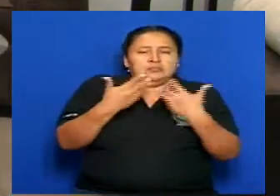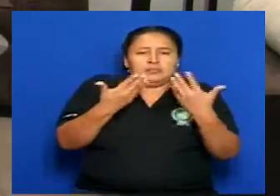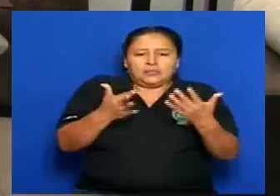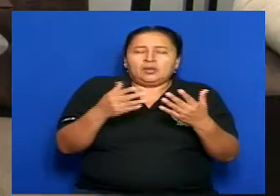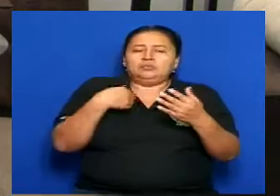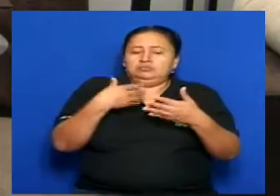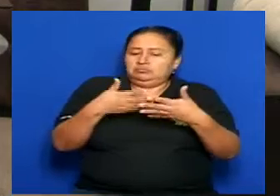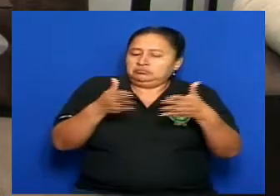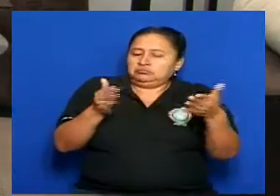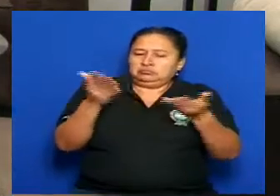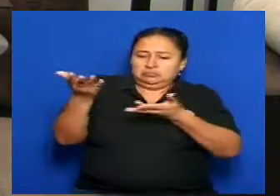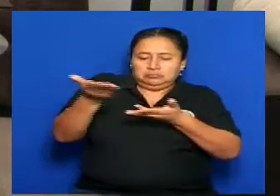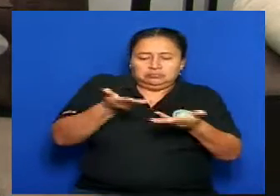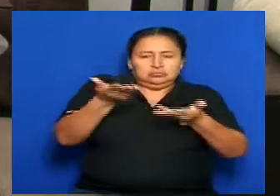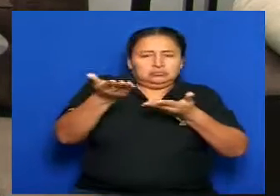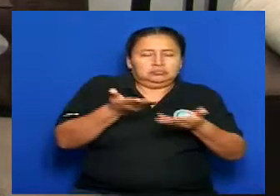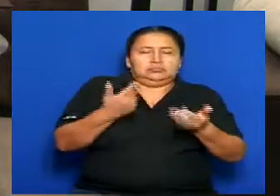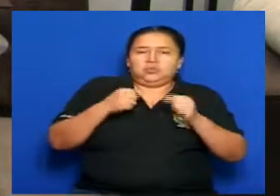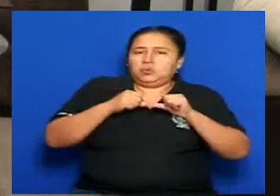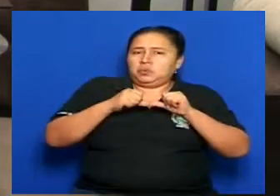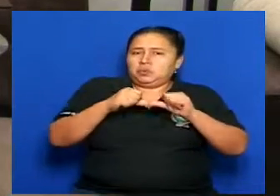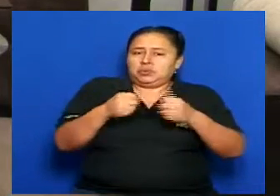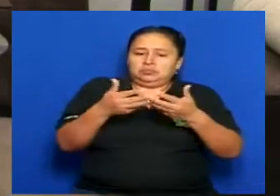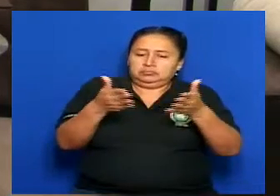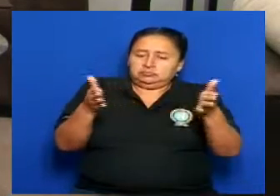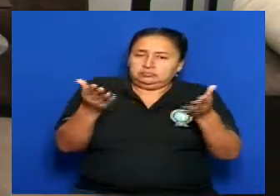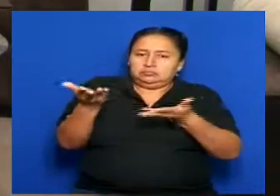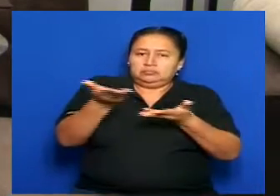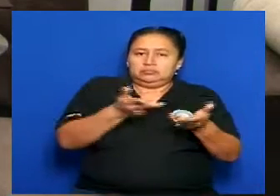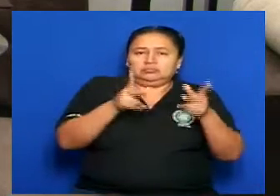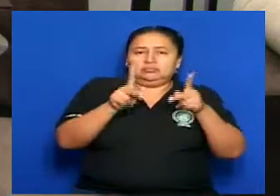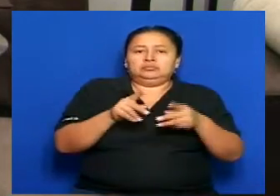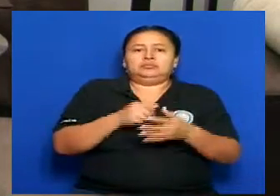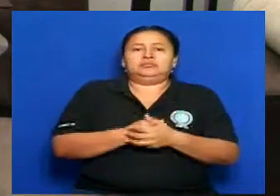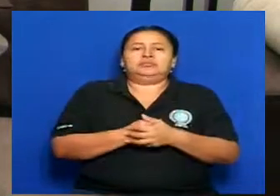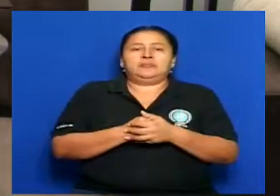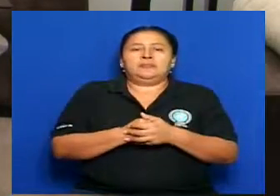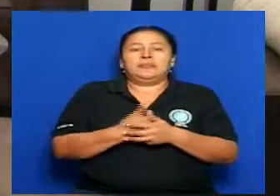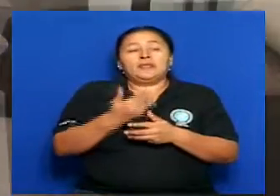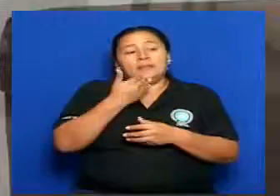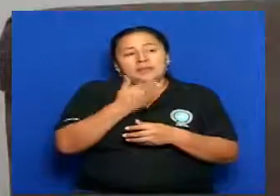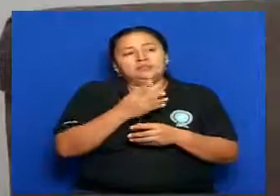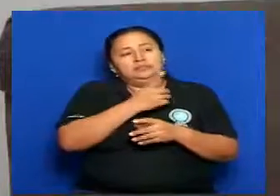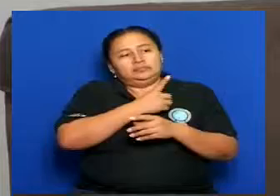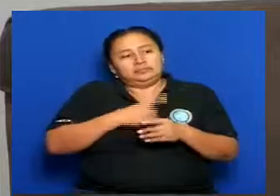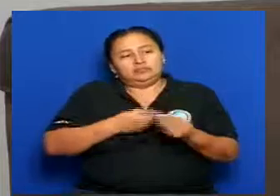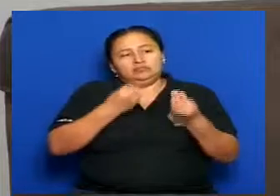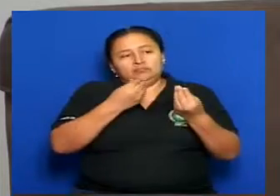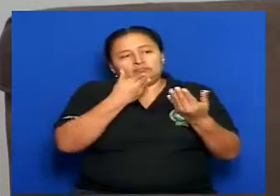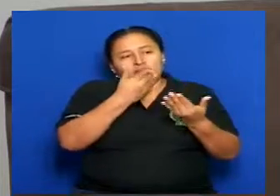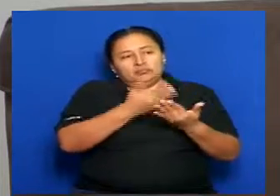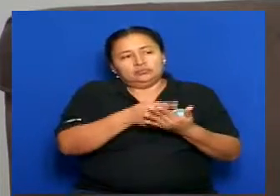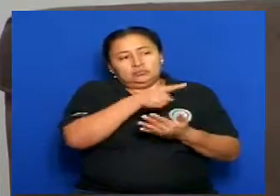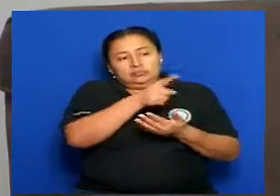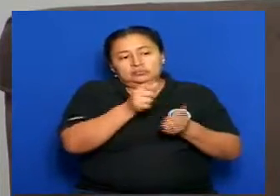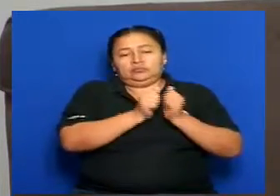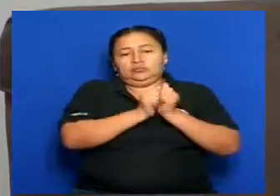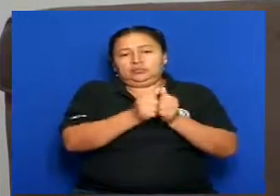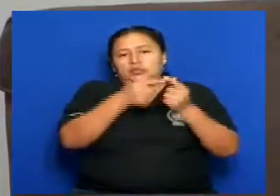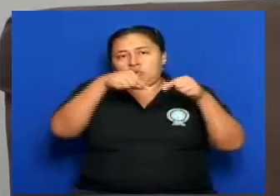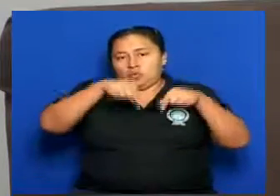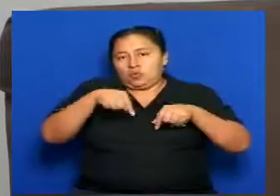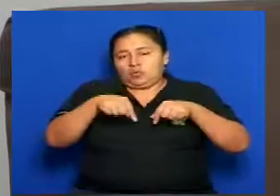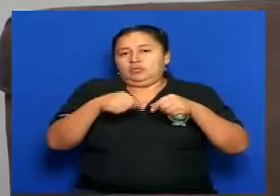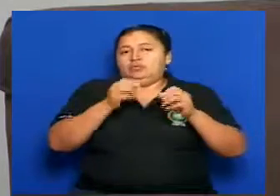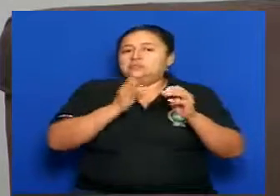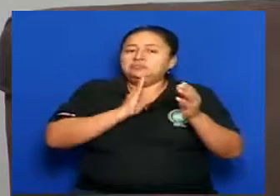las puertas están abiertas la comisión y seguirán abierto bien diputado muchas gracias por habernos acompañado el día